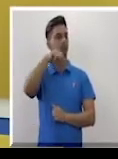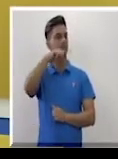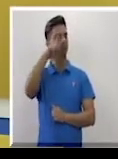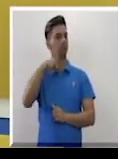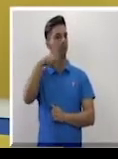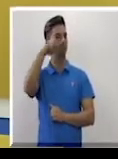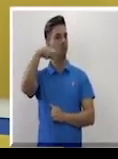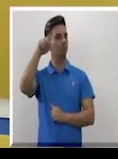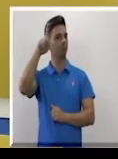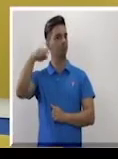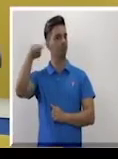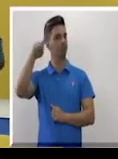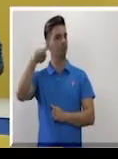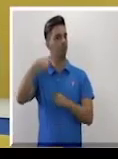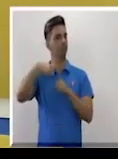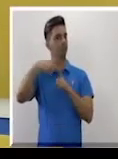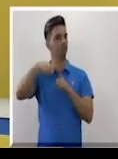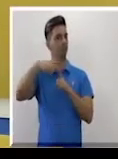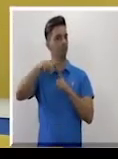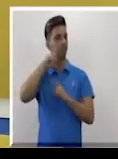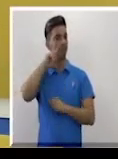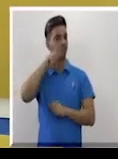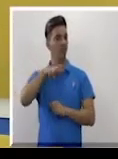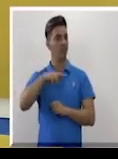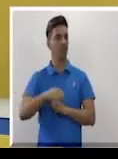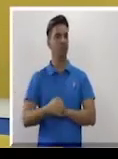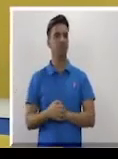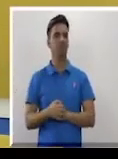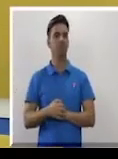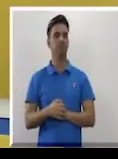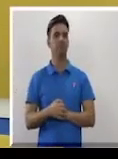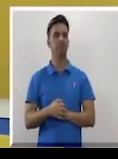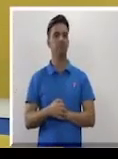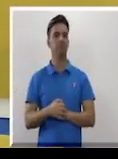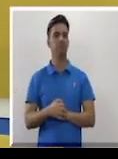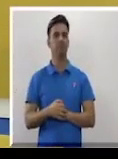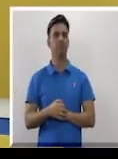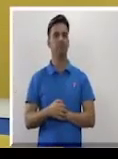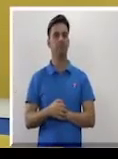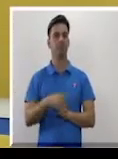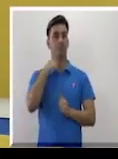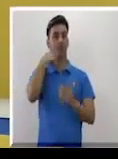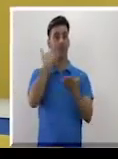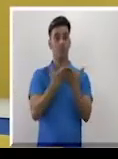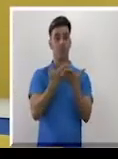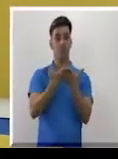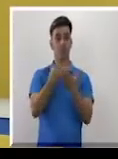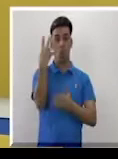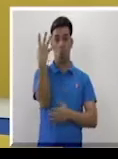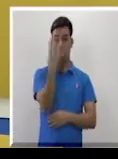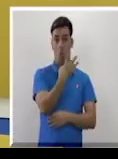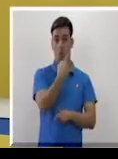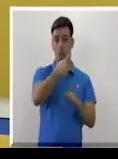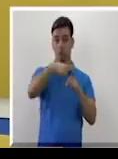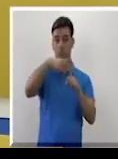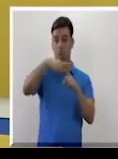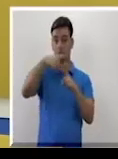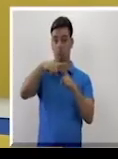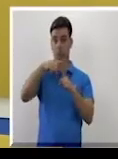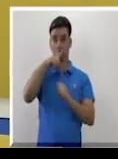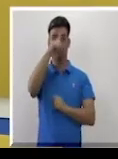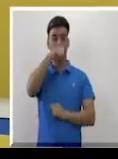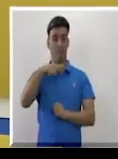son, y ahí presentan las 4 ecuaciones. Y hay 4 representaciones gráficas de